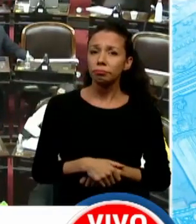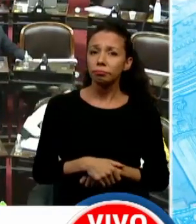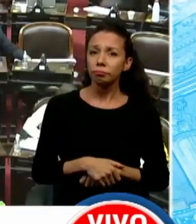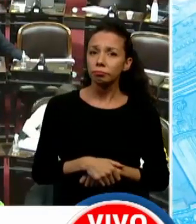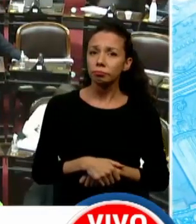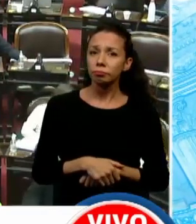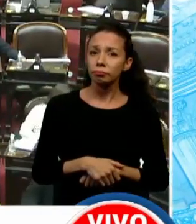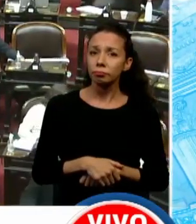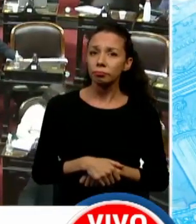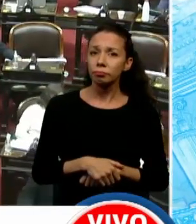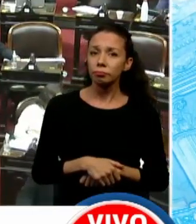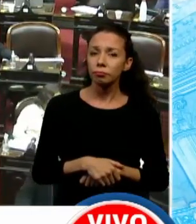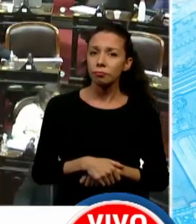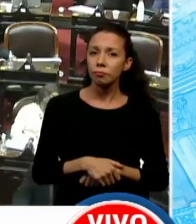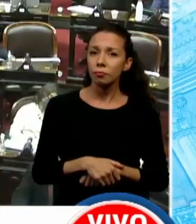sus